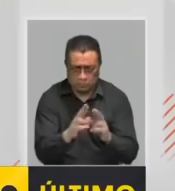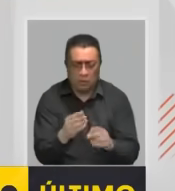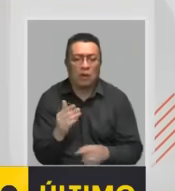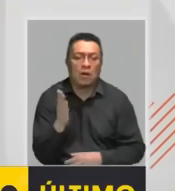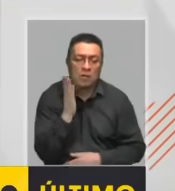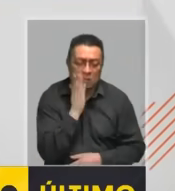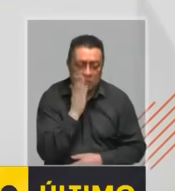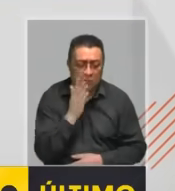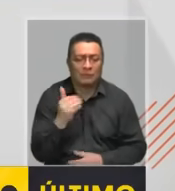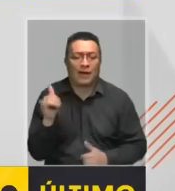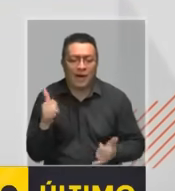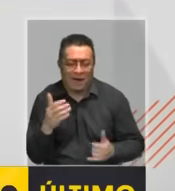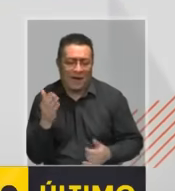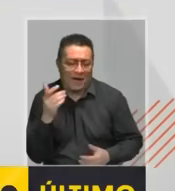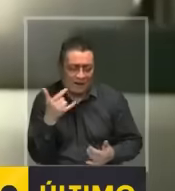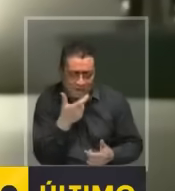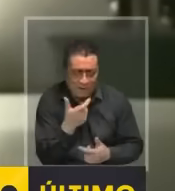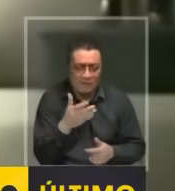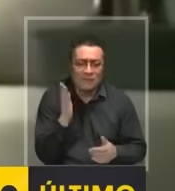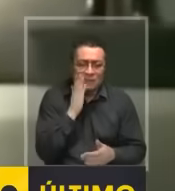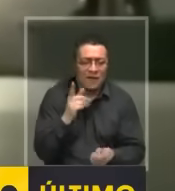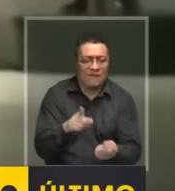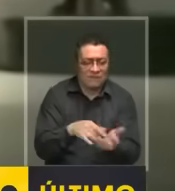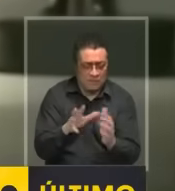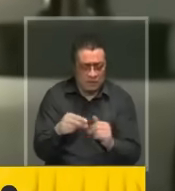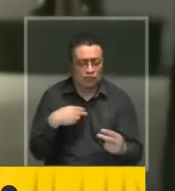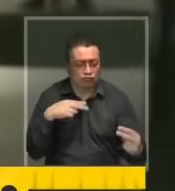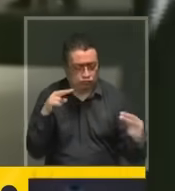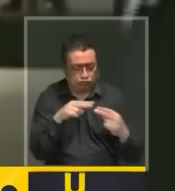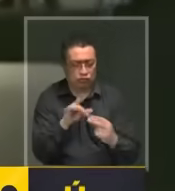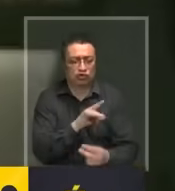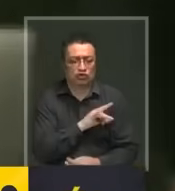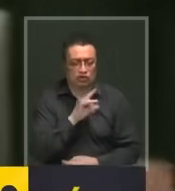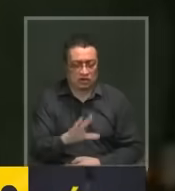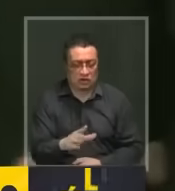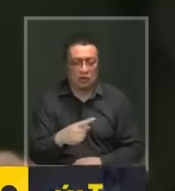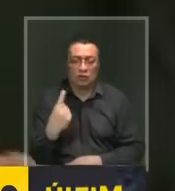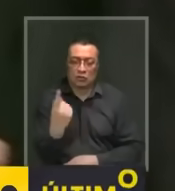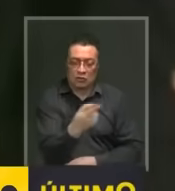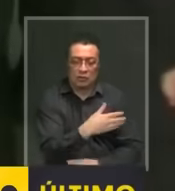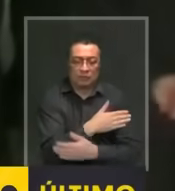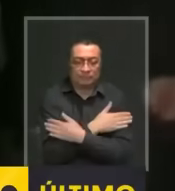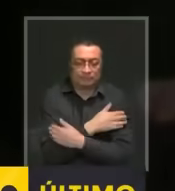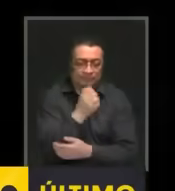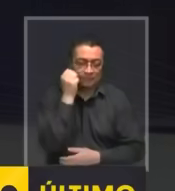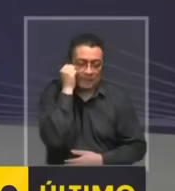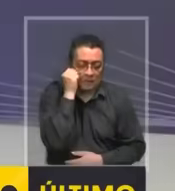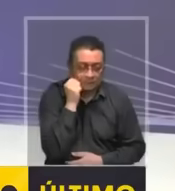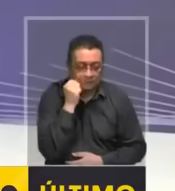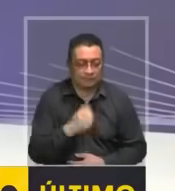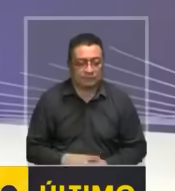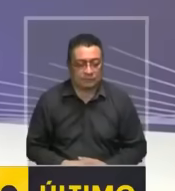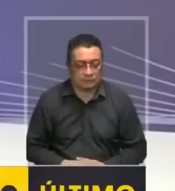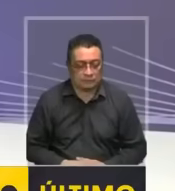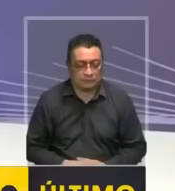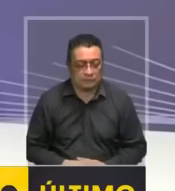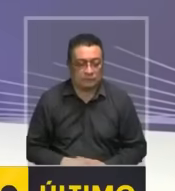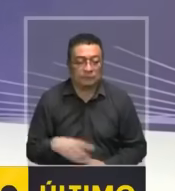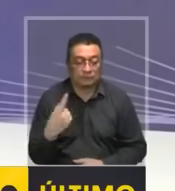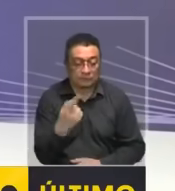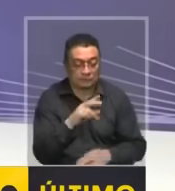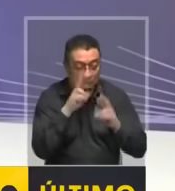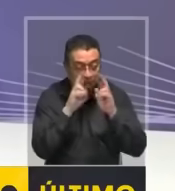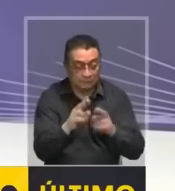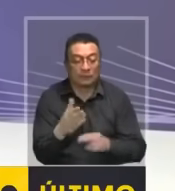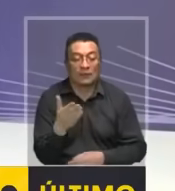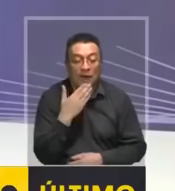sentido del humor y la calidez de su familia, a la que conocí en Chile. Para ellos, todas mis condolencias. Las condolencias también